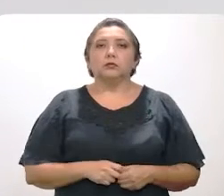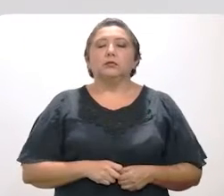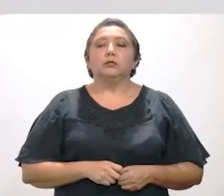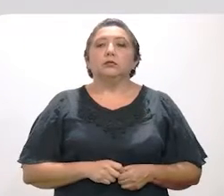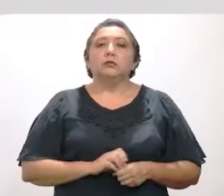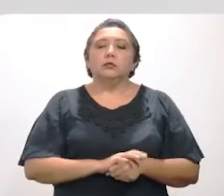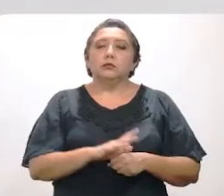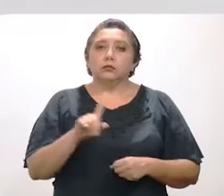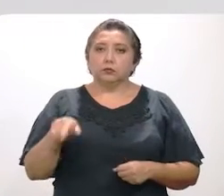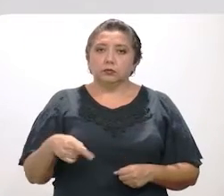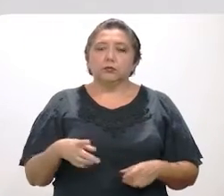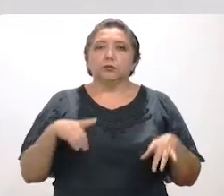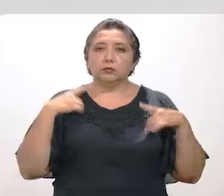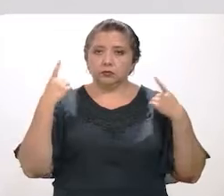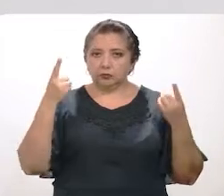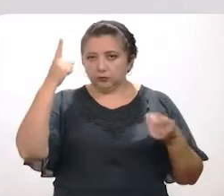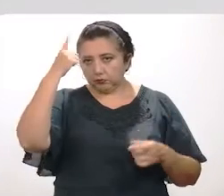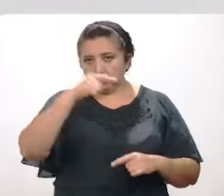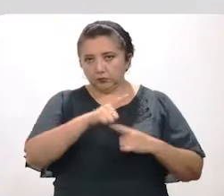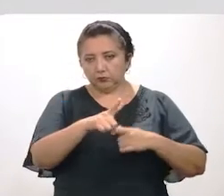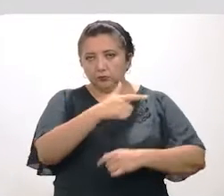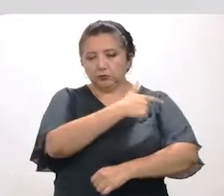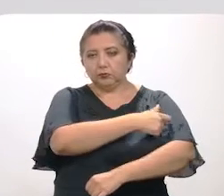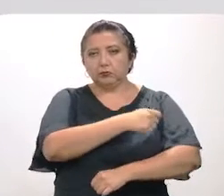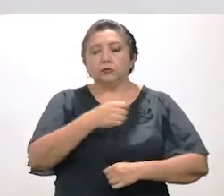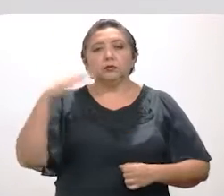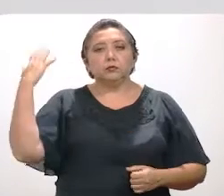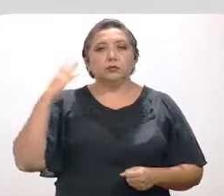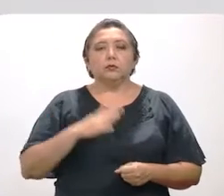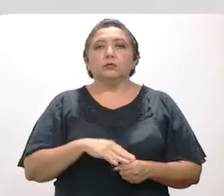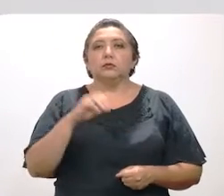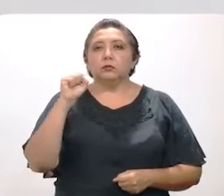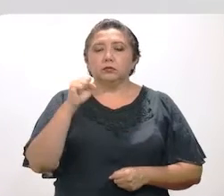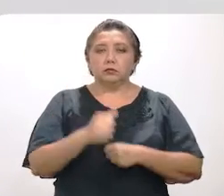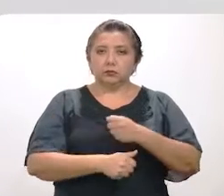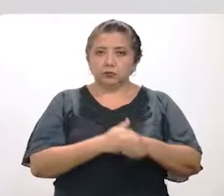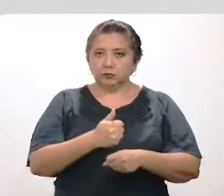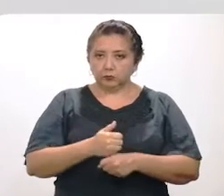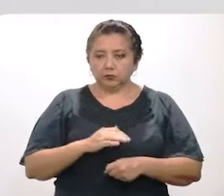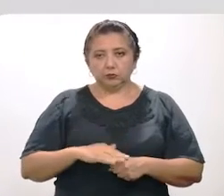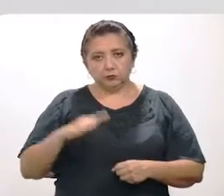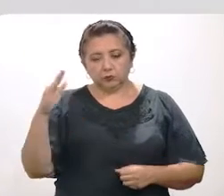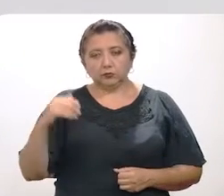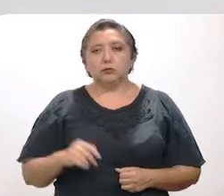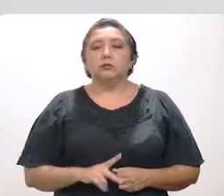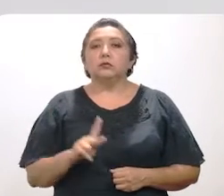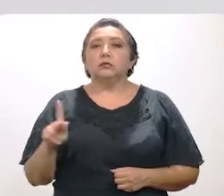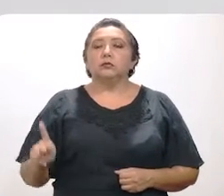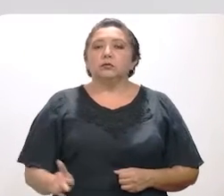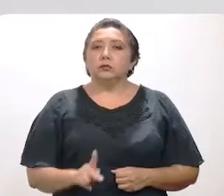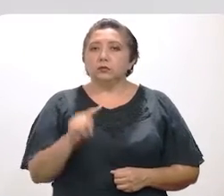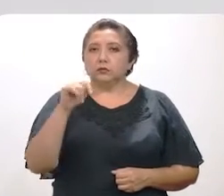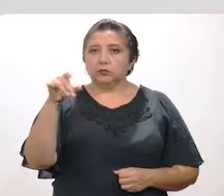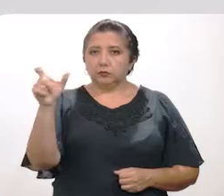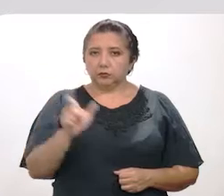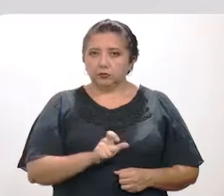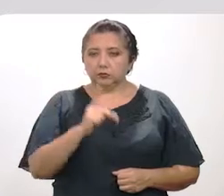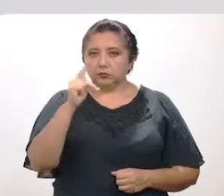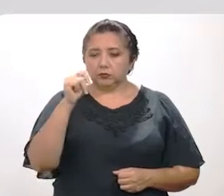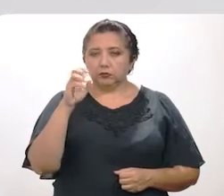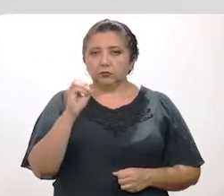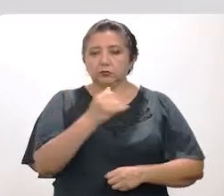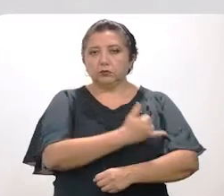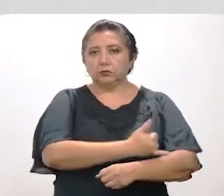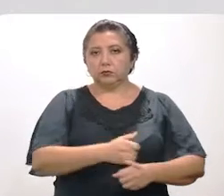coronavirus, las cuales serán asignadas para continuar la vacunación de los adultos de 60 años y más en los municipios de Tecash,